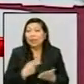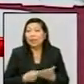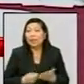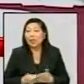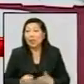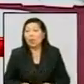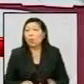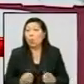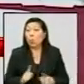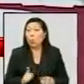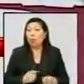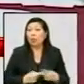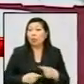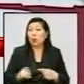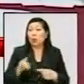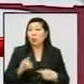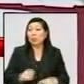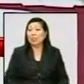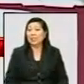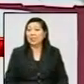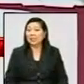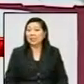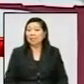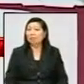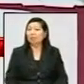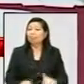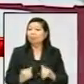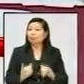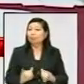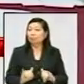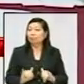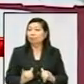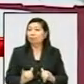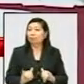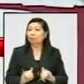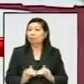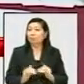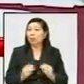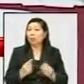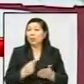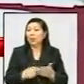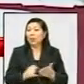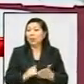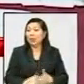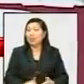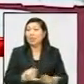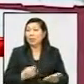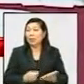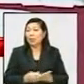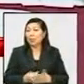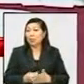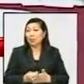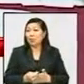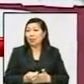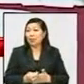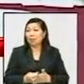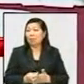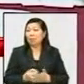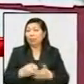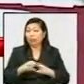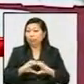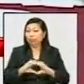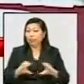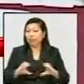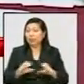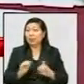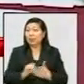compran, cuando llegan a utilizarlos, se quedan algunas varillas, porque esas compras se hacen por set y